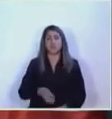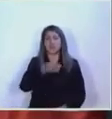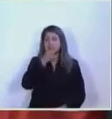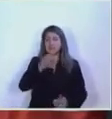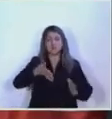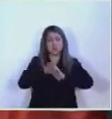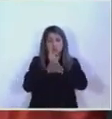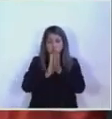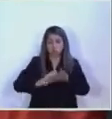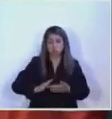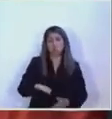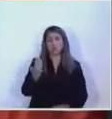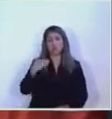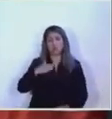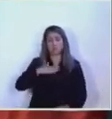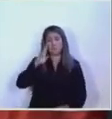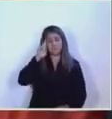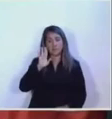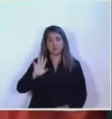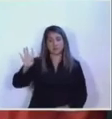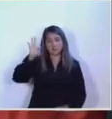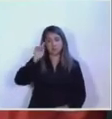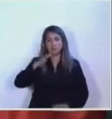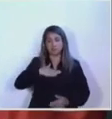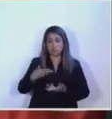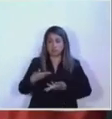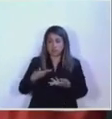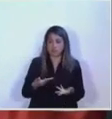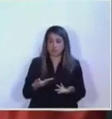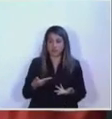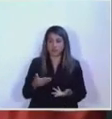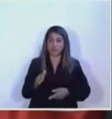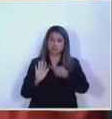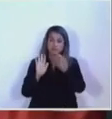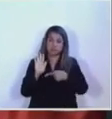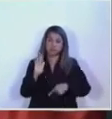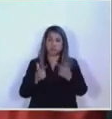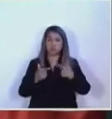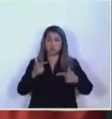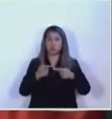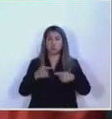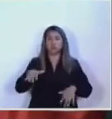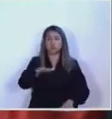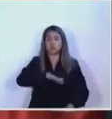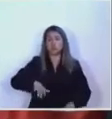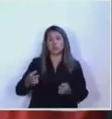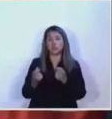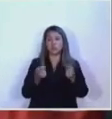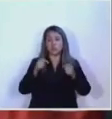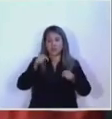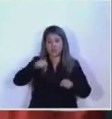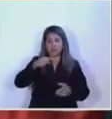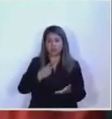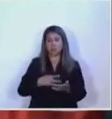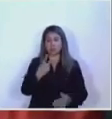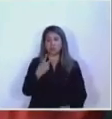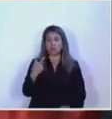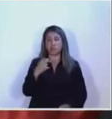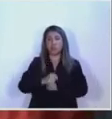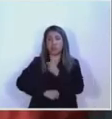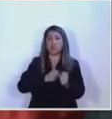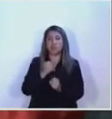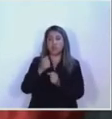anterior, mi reflexión a la que fui invitada sobre el itinerario político, social y económico para este 2022 y los años que